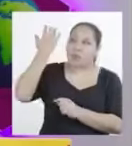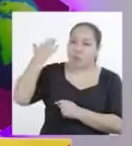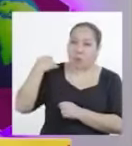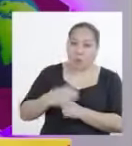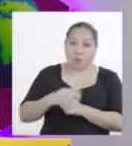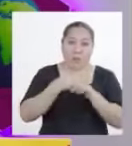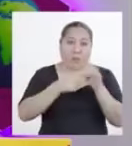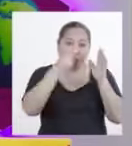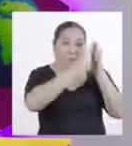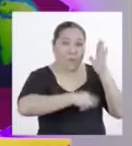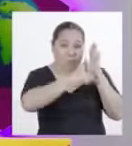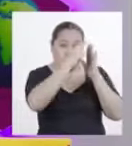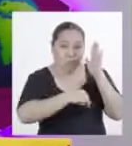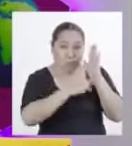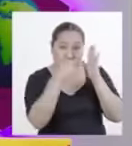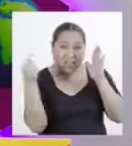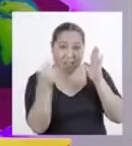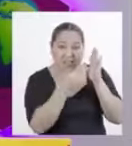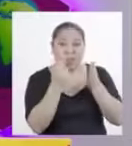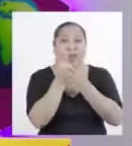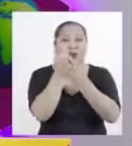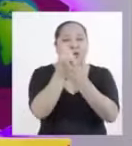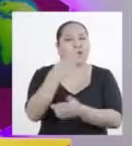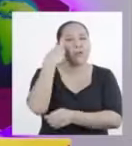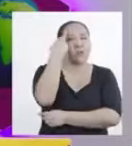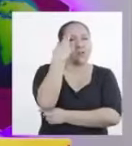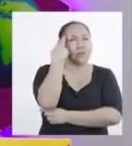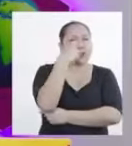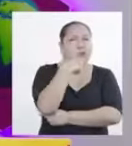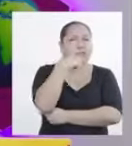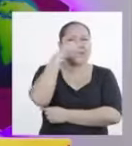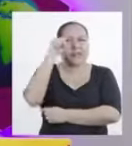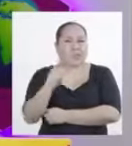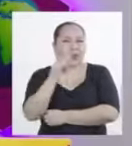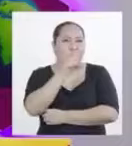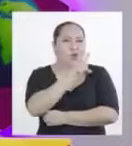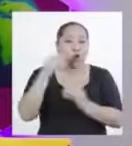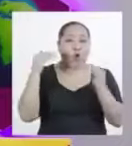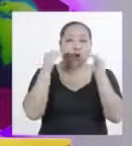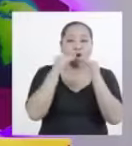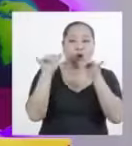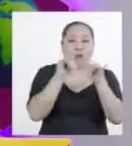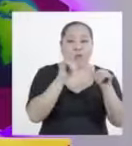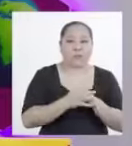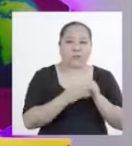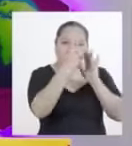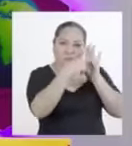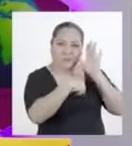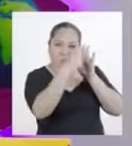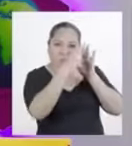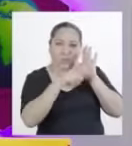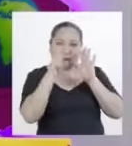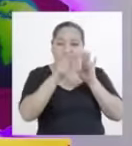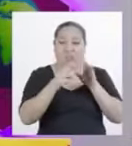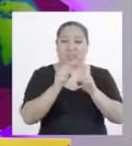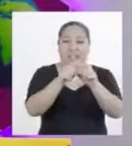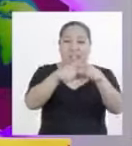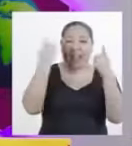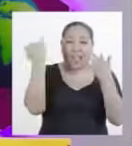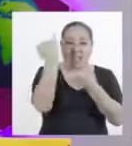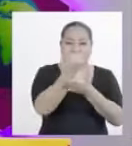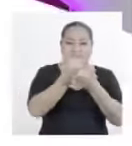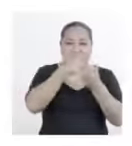épocas? Pero a través de pinturas Eso nos ayudará a reflexionar sobre si hubo o no igualdad Aquí tenemos las pinturas de